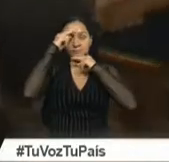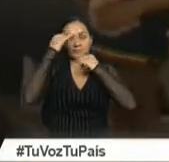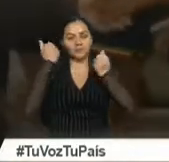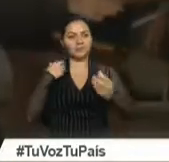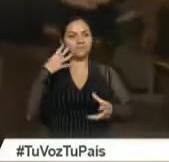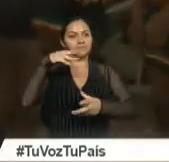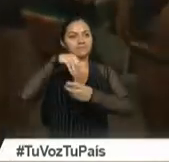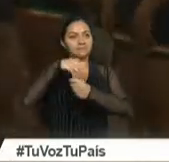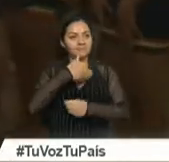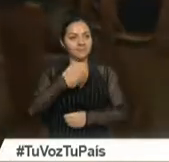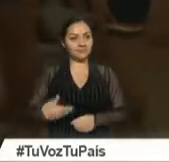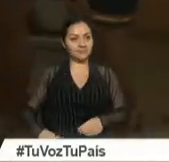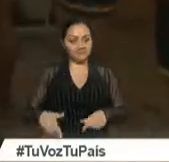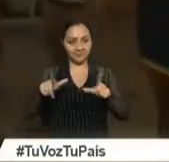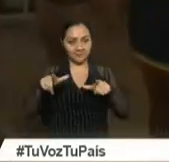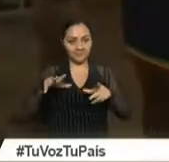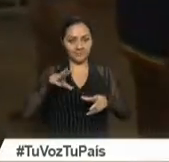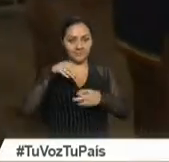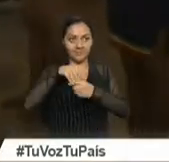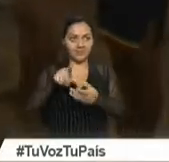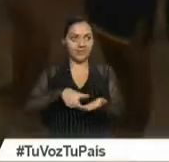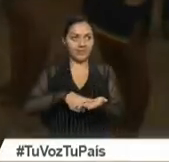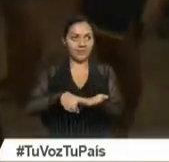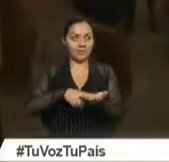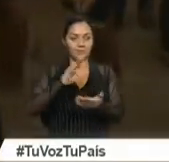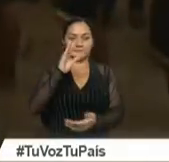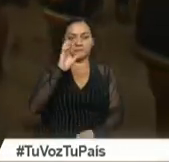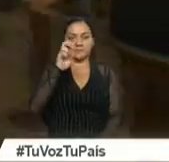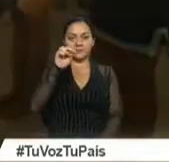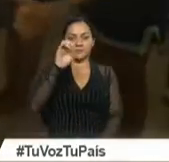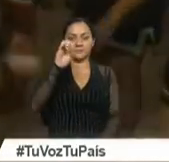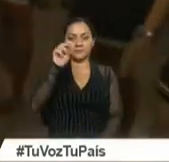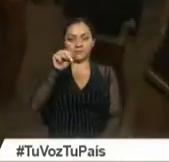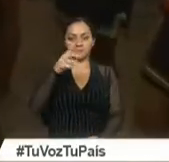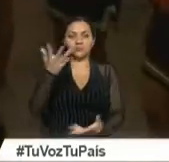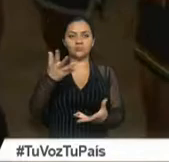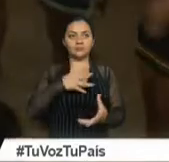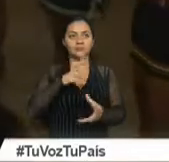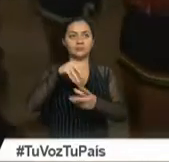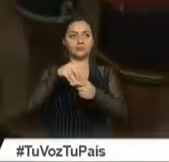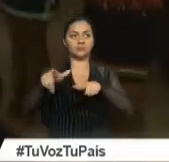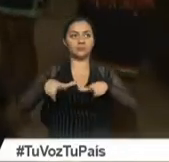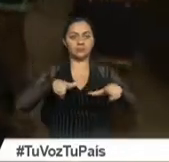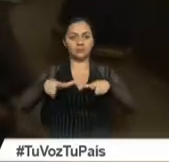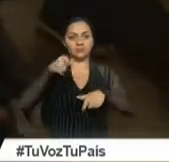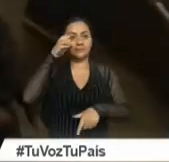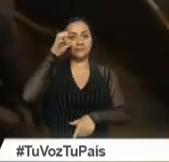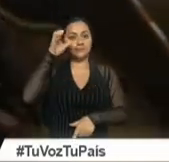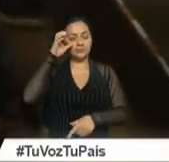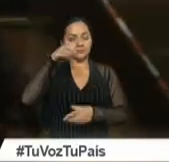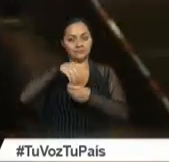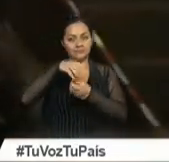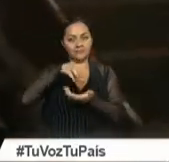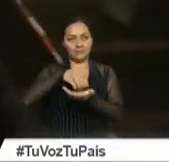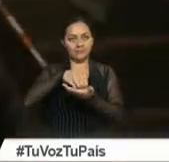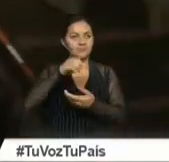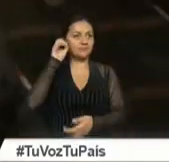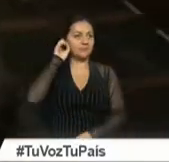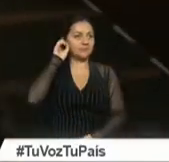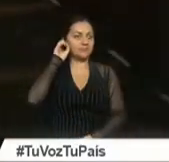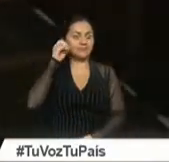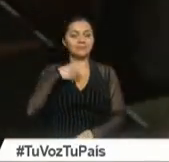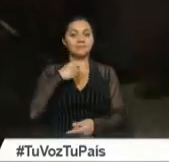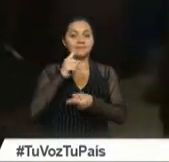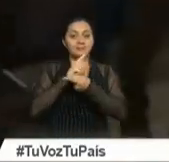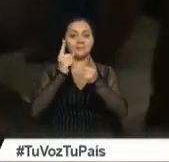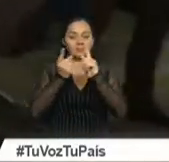Organizaciones Campesinas, Indígenas y Negras del Ecuador, FENOCIN, que se desarrolla en El Coca, provincia de Orellana. En el encuentro,